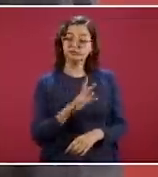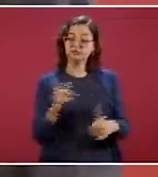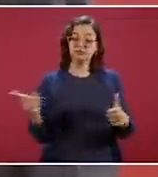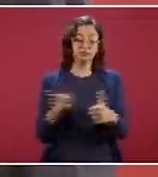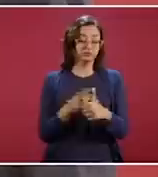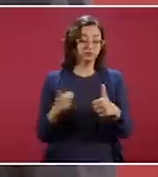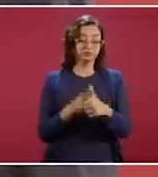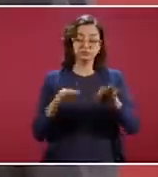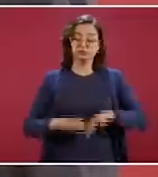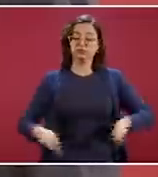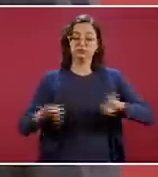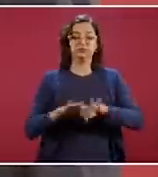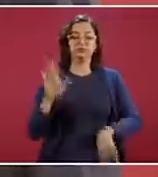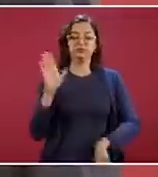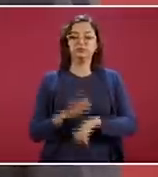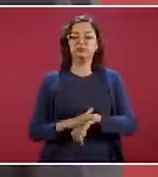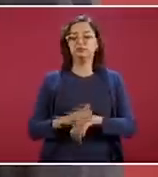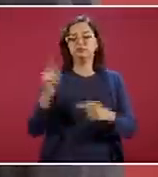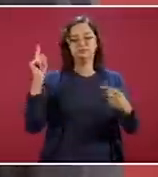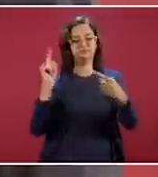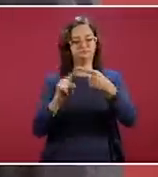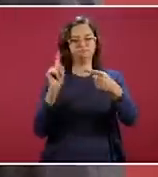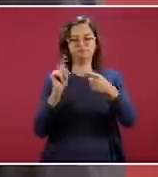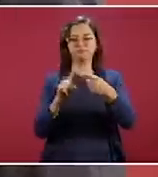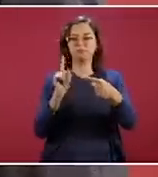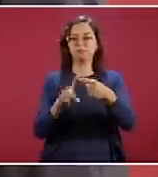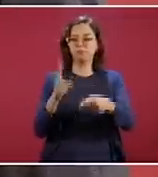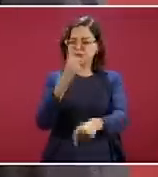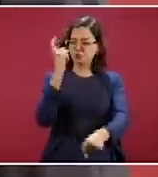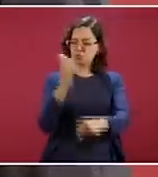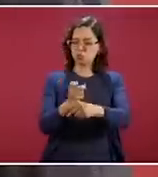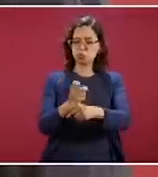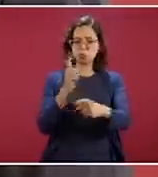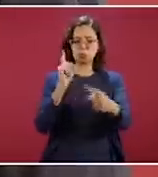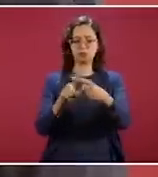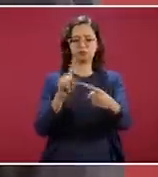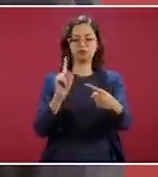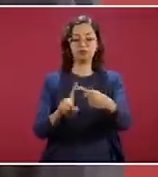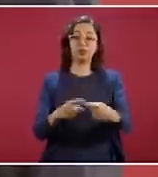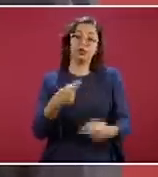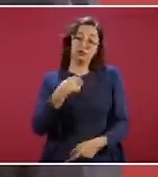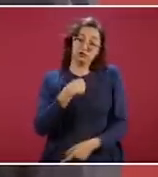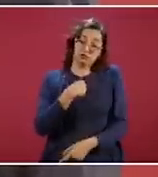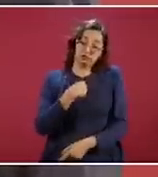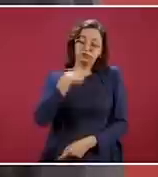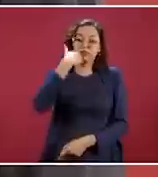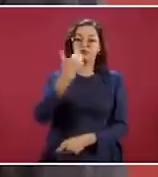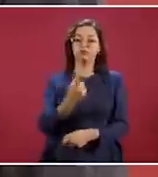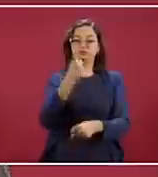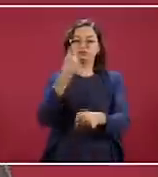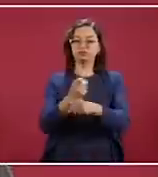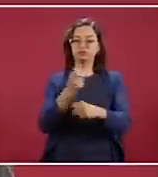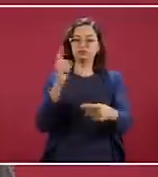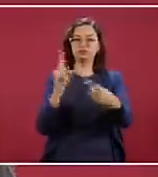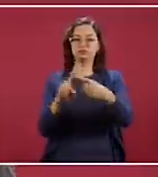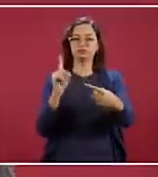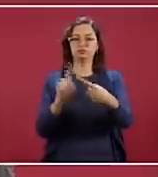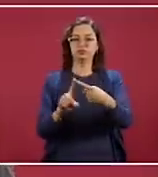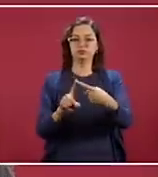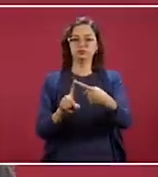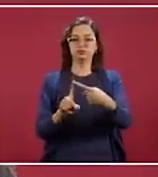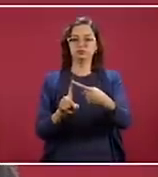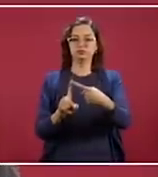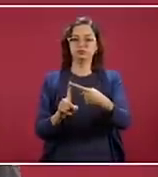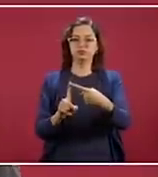para nosotros lo principal, o para mi caso, como responsable